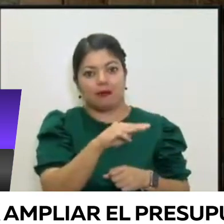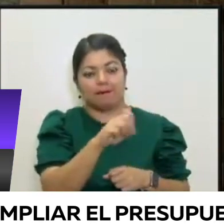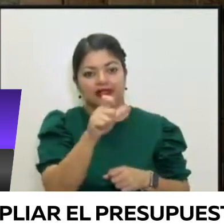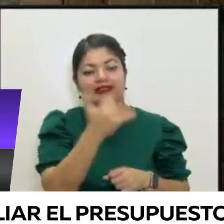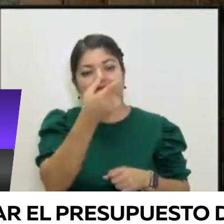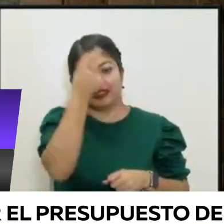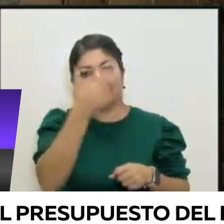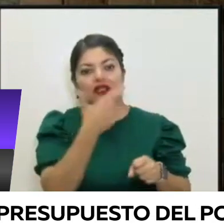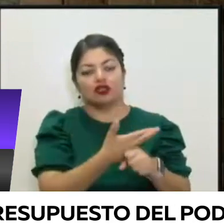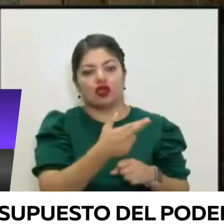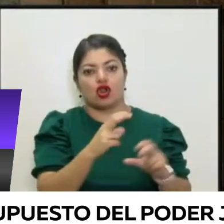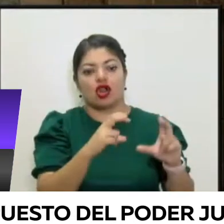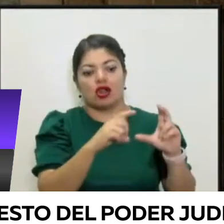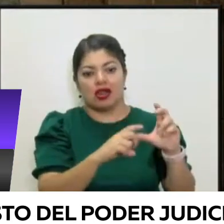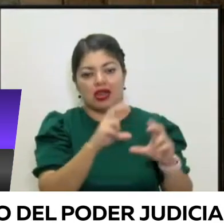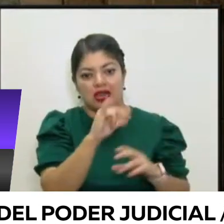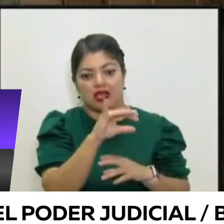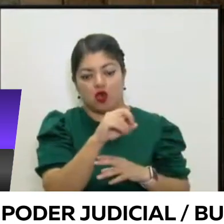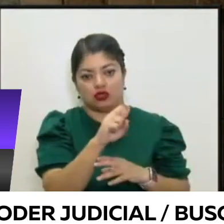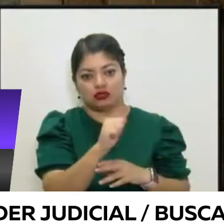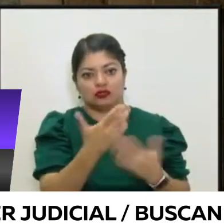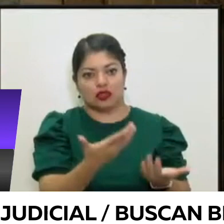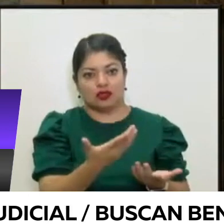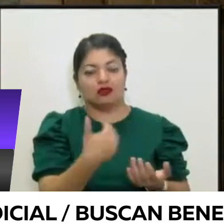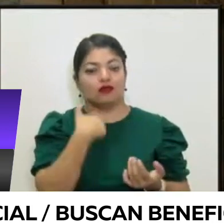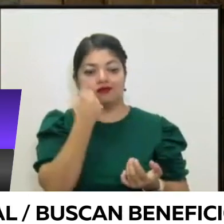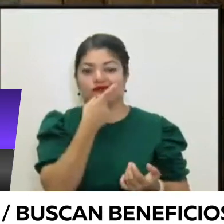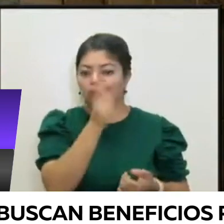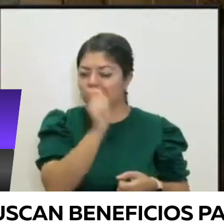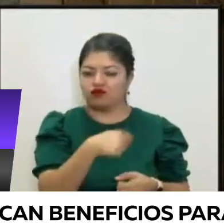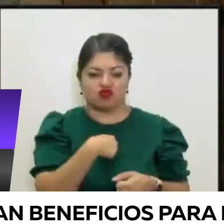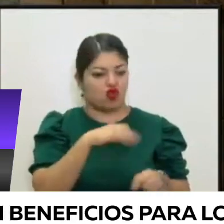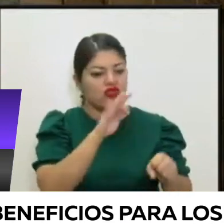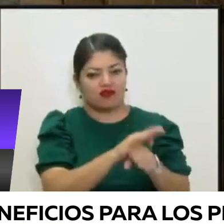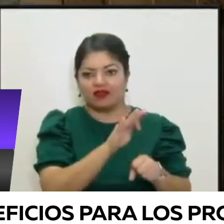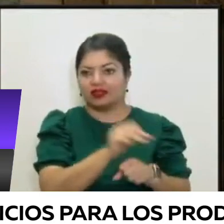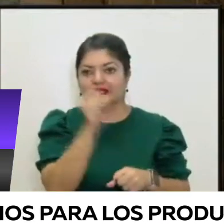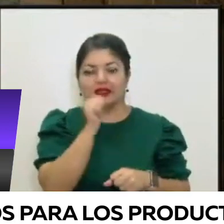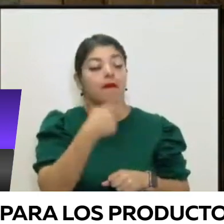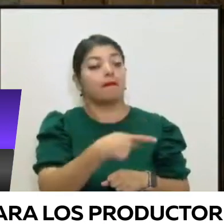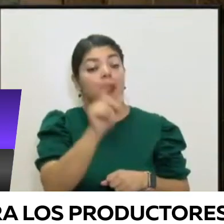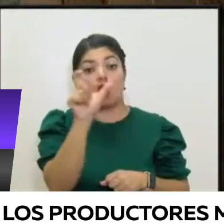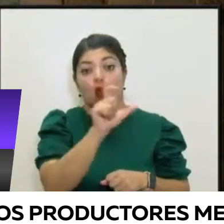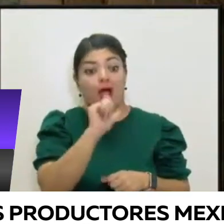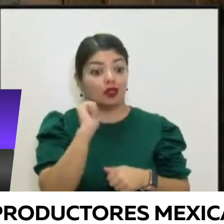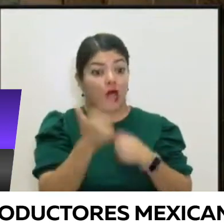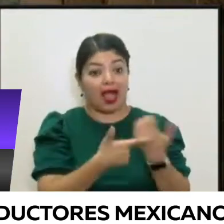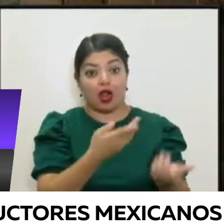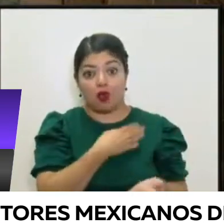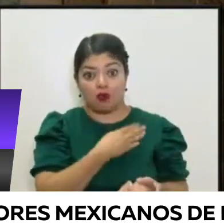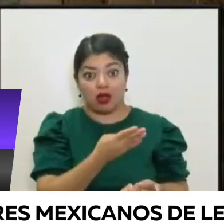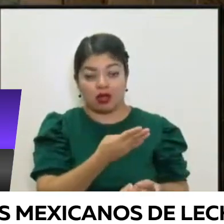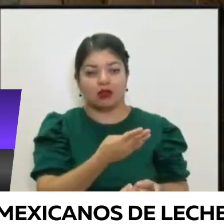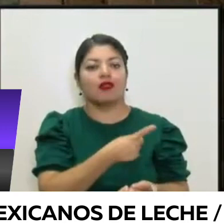director de Liconsa, Antonio Talamantes. Y vuelvo a repetirlo, siempre defenderé la causa, pero cuando hay algo bueno, también